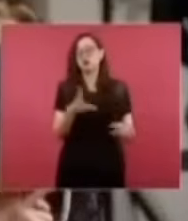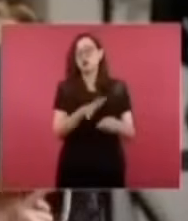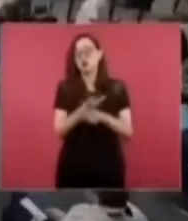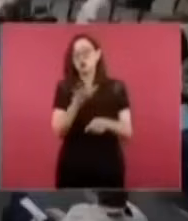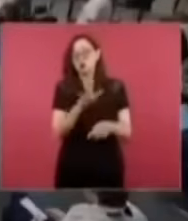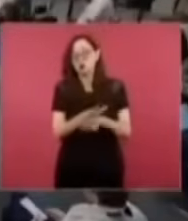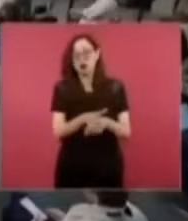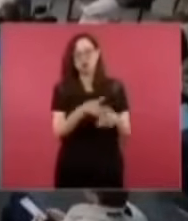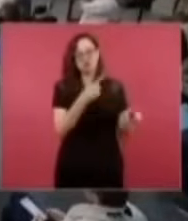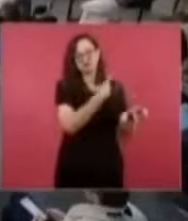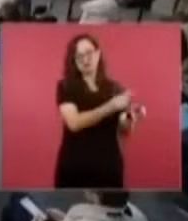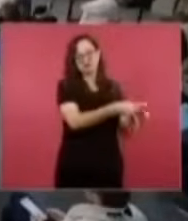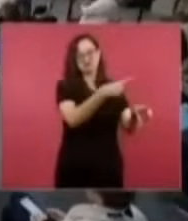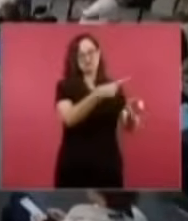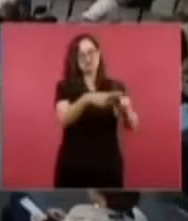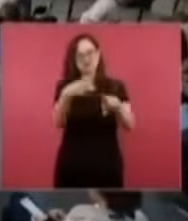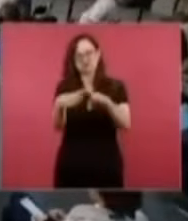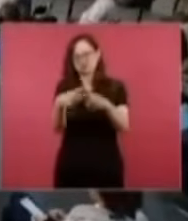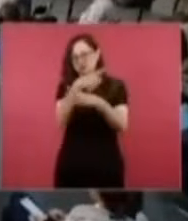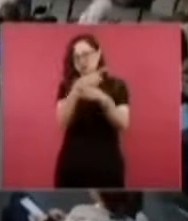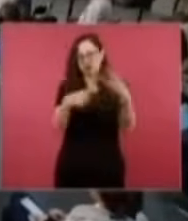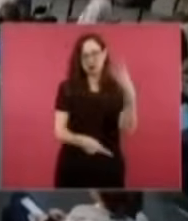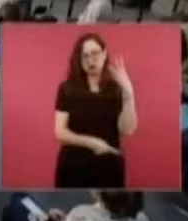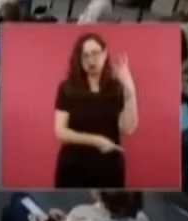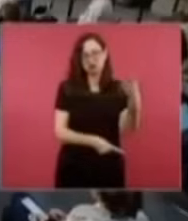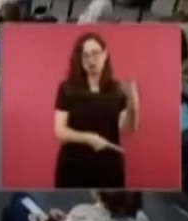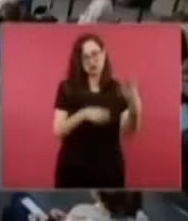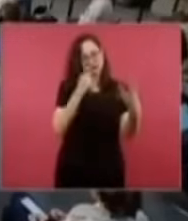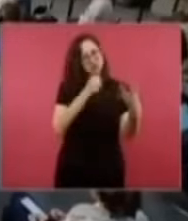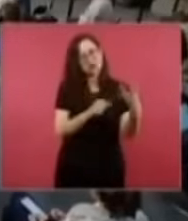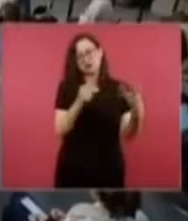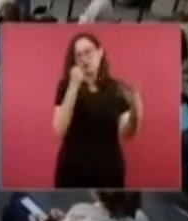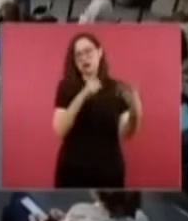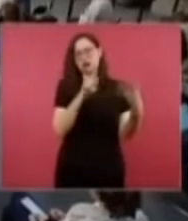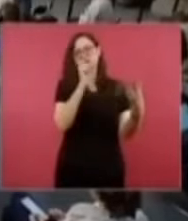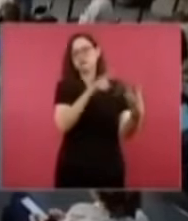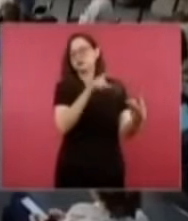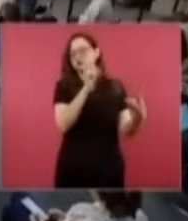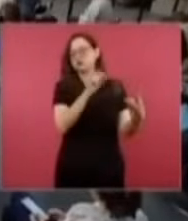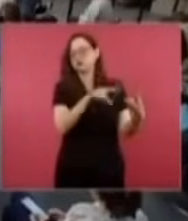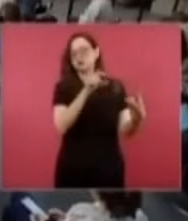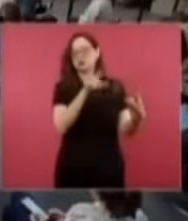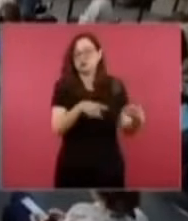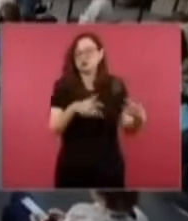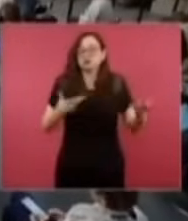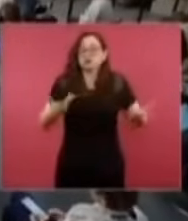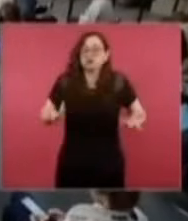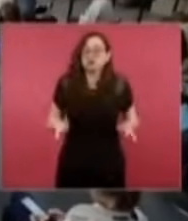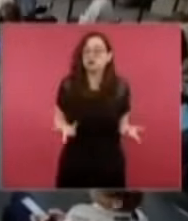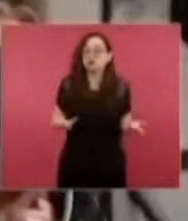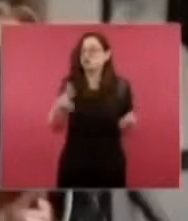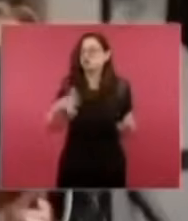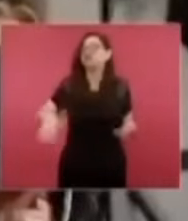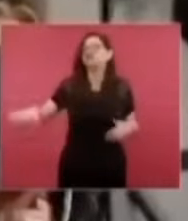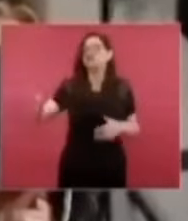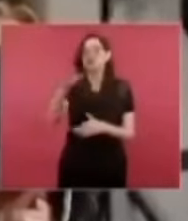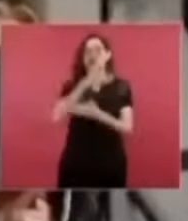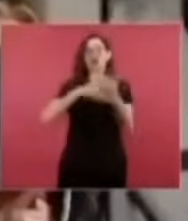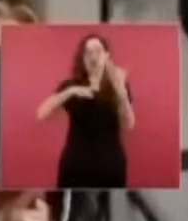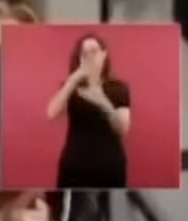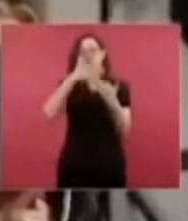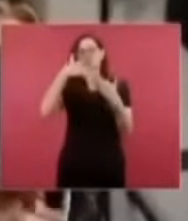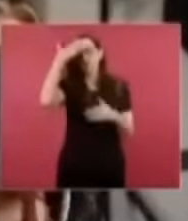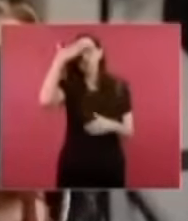Drilling Service y Well Solution Equipment. Todo esto es bien sabido, señor, en el sector, porque todos conocen que siempre